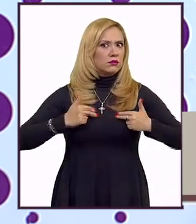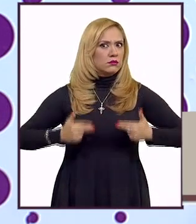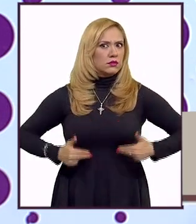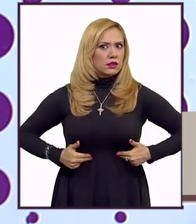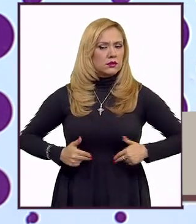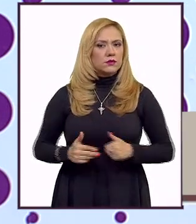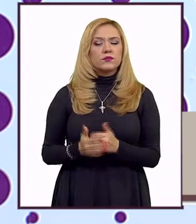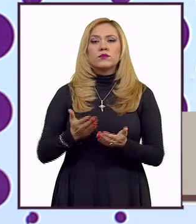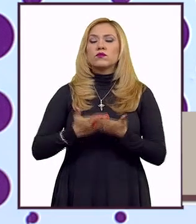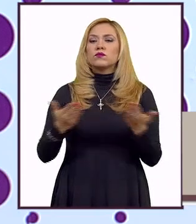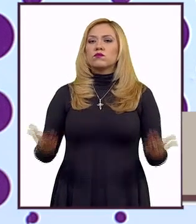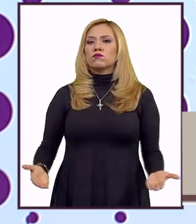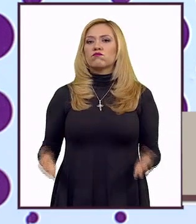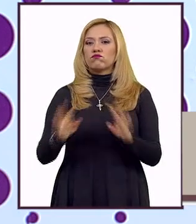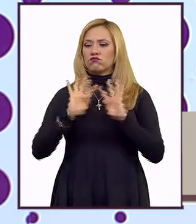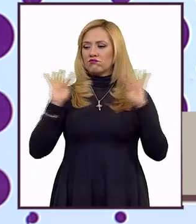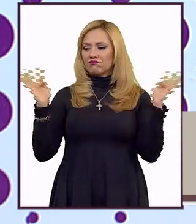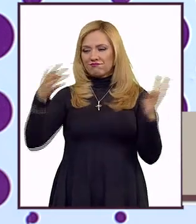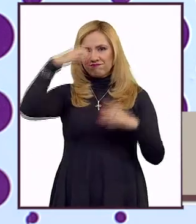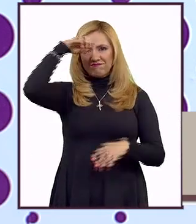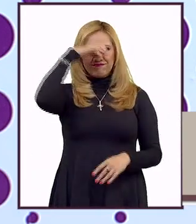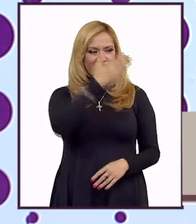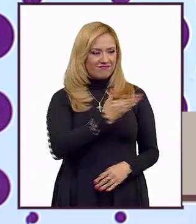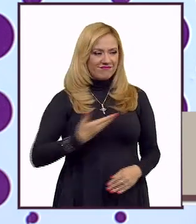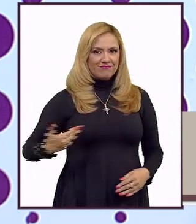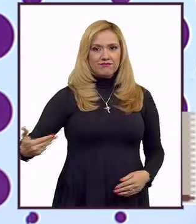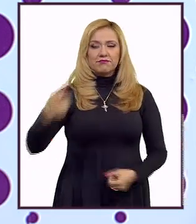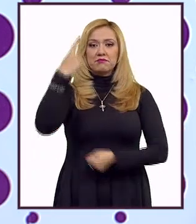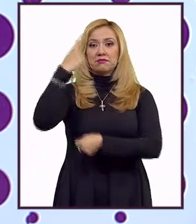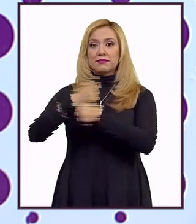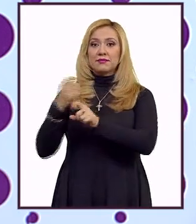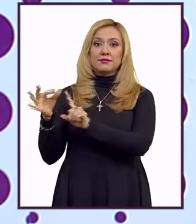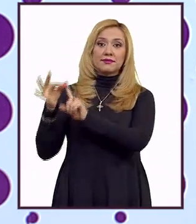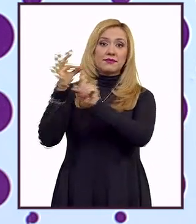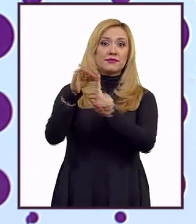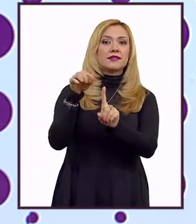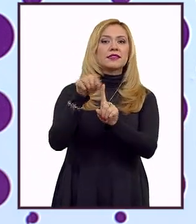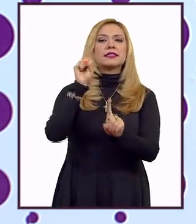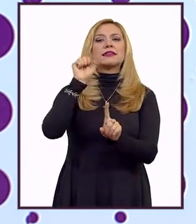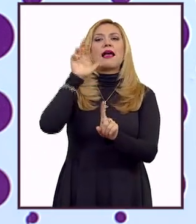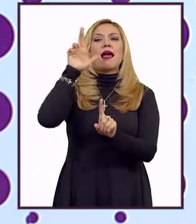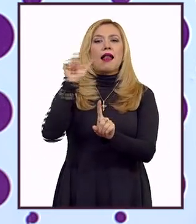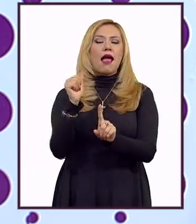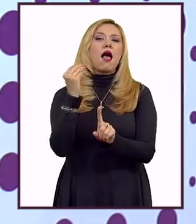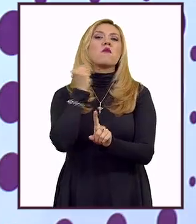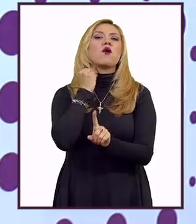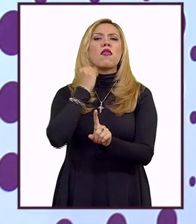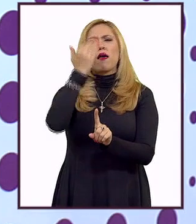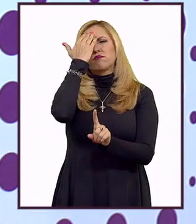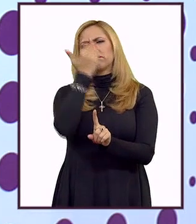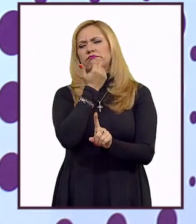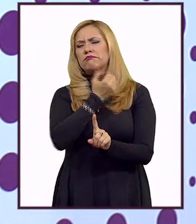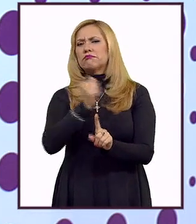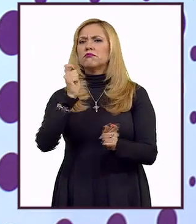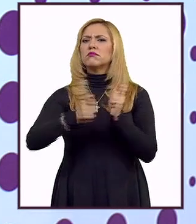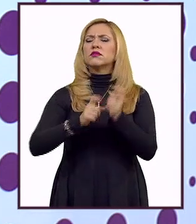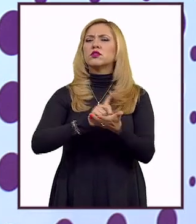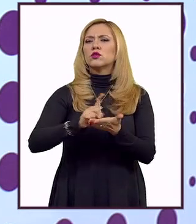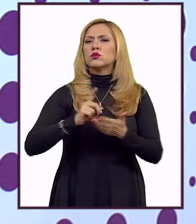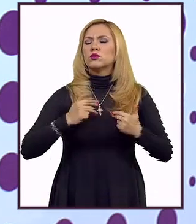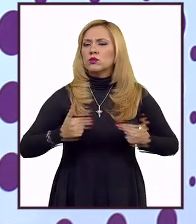con una experta y varios expertos en la materia. Y en primer lugar presento a Sara Vera, quien es abogada, experta en derechos humanos,